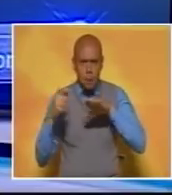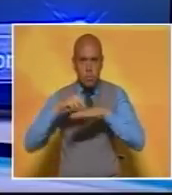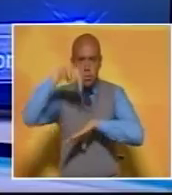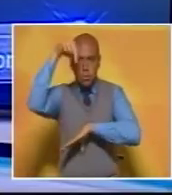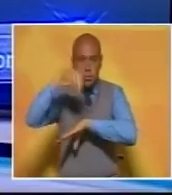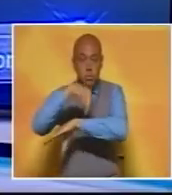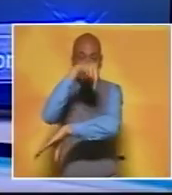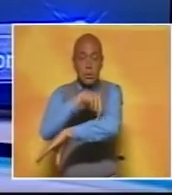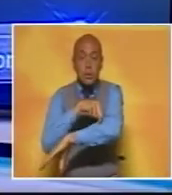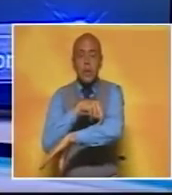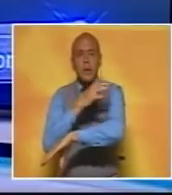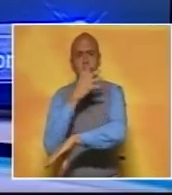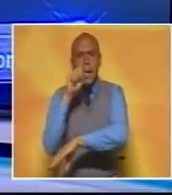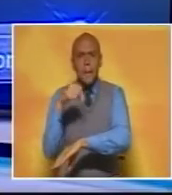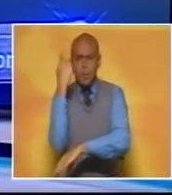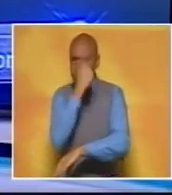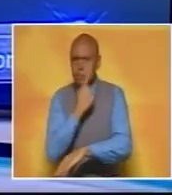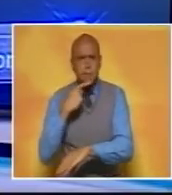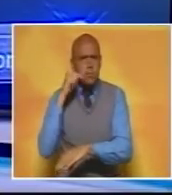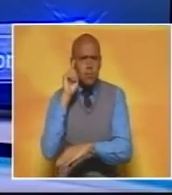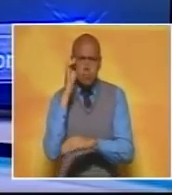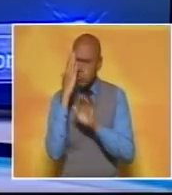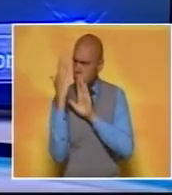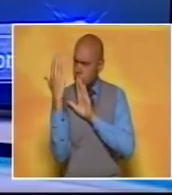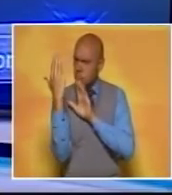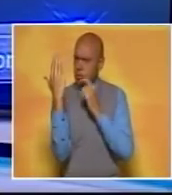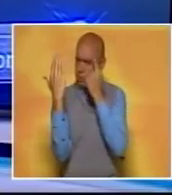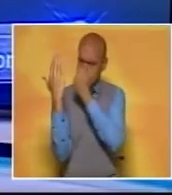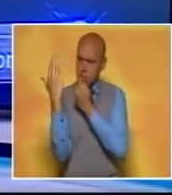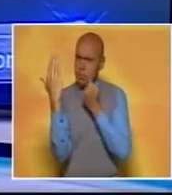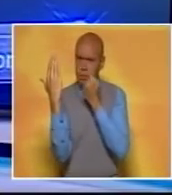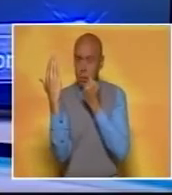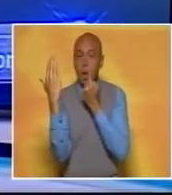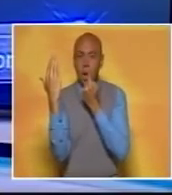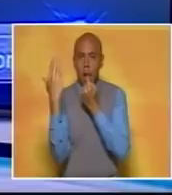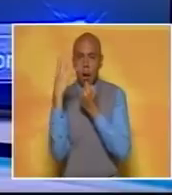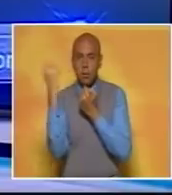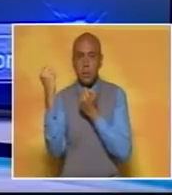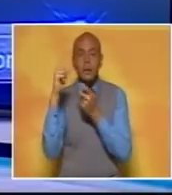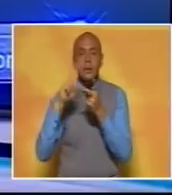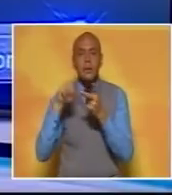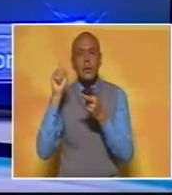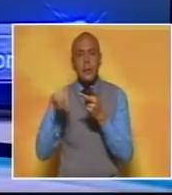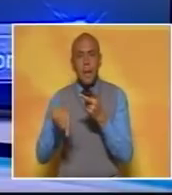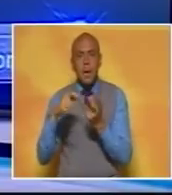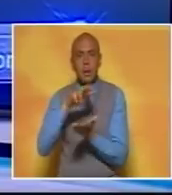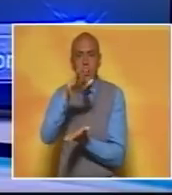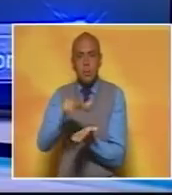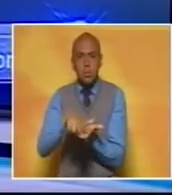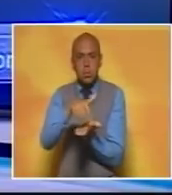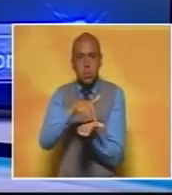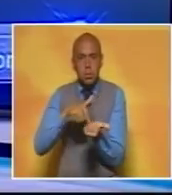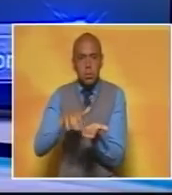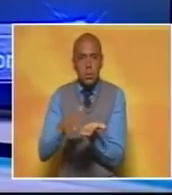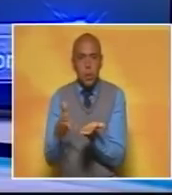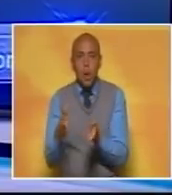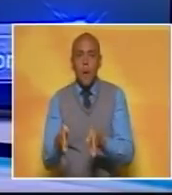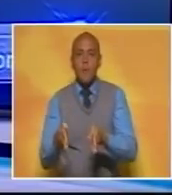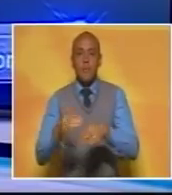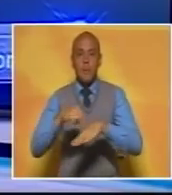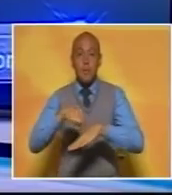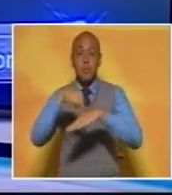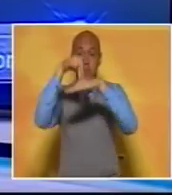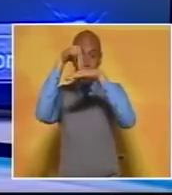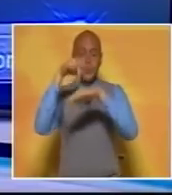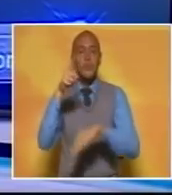de reconocimiento facial que detecta el estado de ánimo de los clientes y huellas de dinosaurios que conducen al ascensor. Increíble, Gregorio. Henry